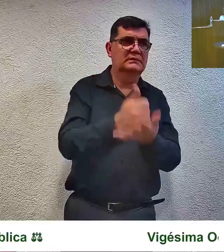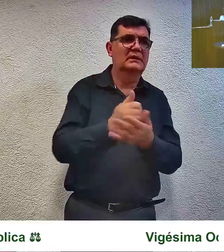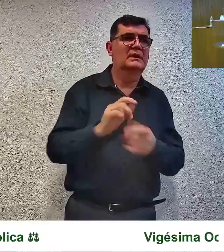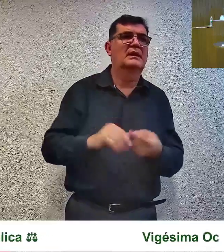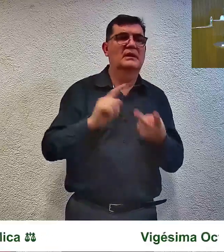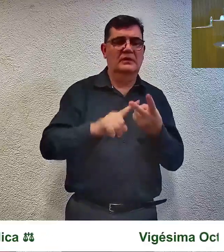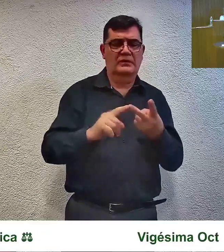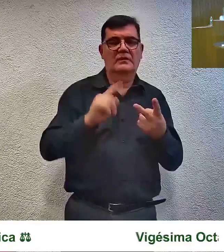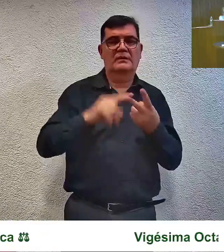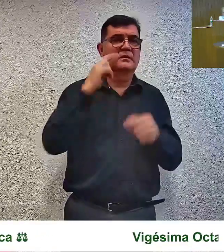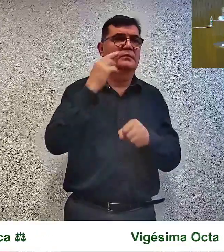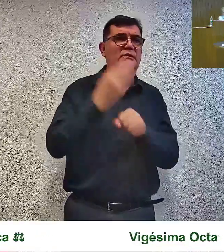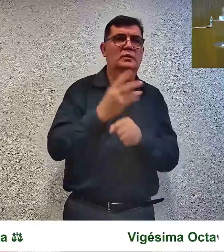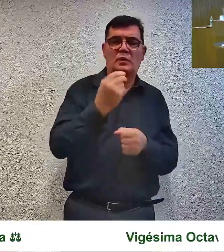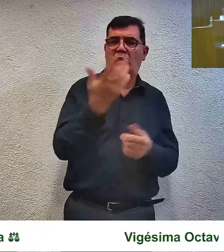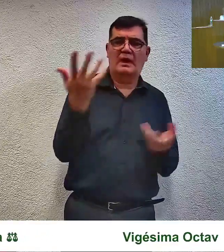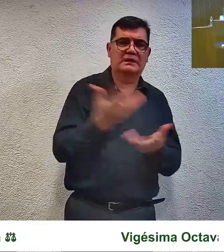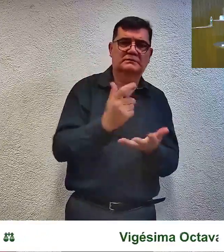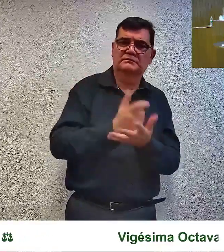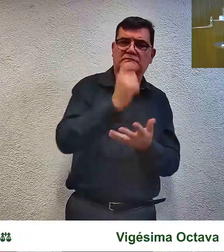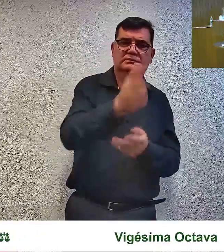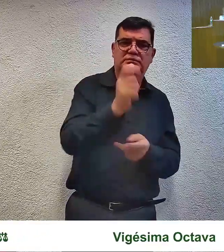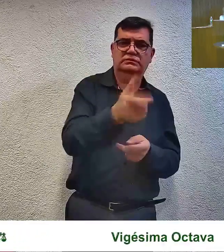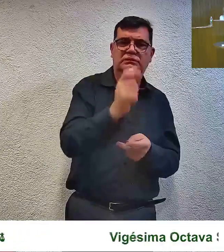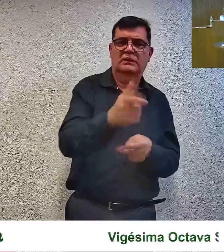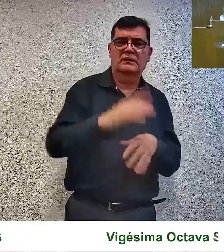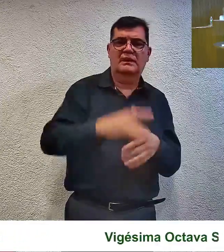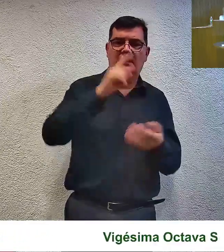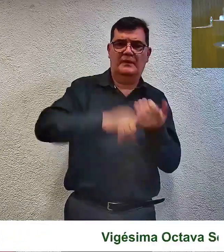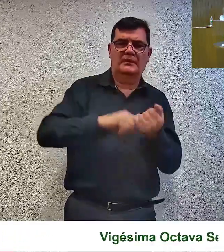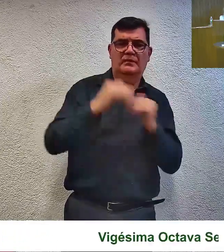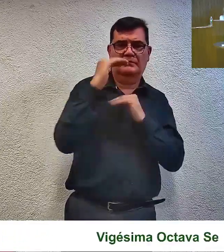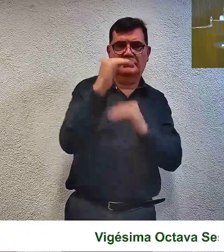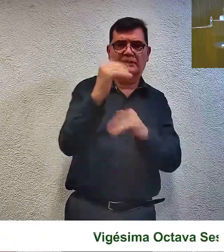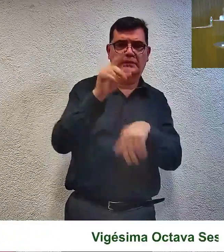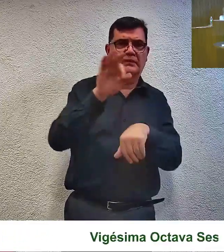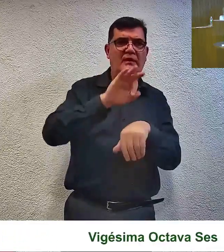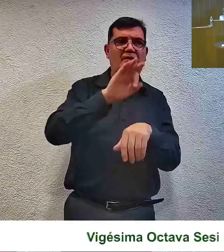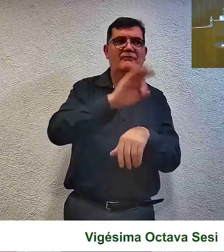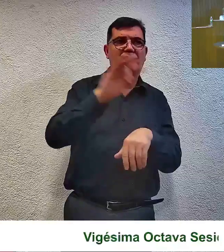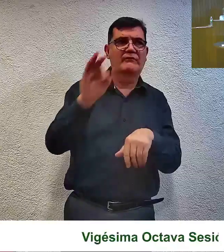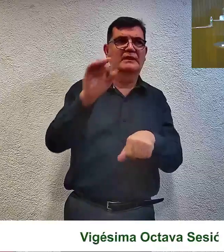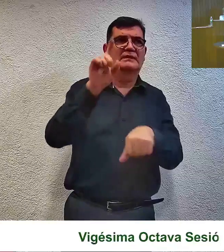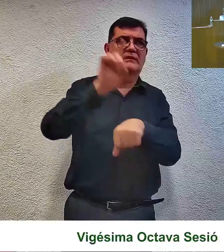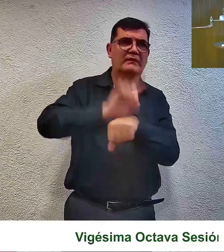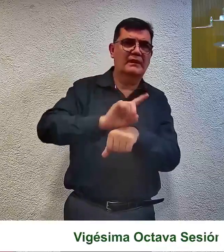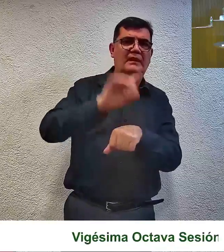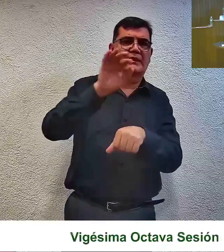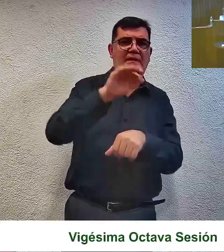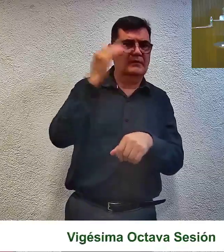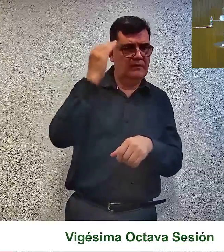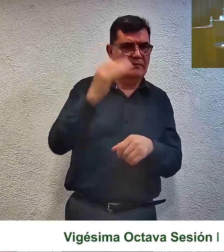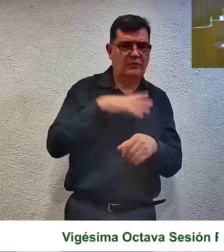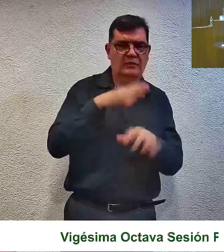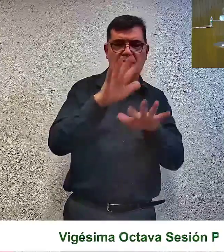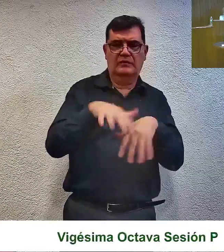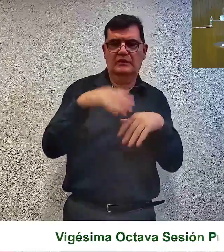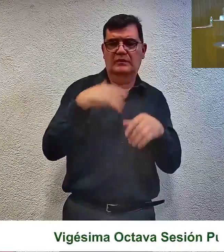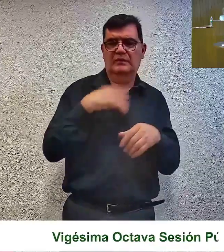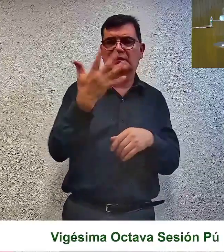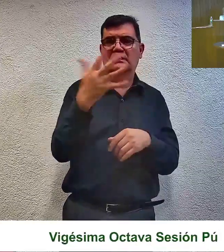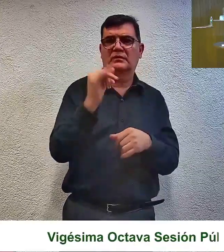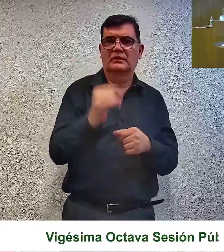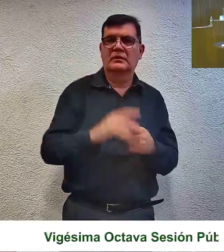La responsable no cubrió el pago correspondiente dentro de los plazos establecidos en esa resolución y el acuerdo plenario de 5 de